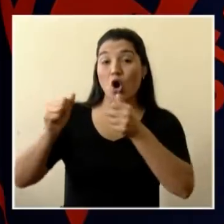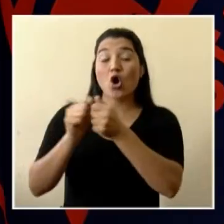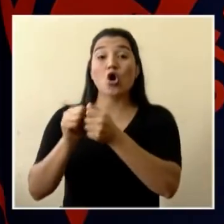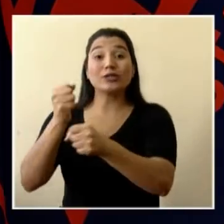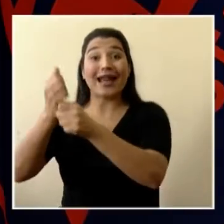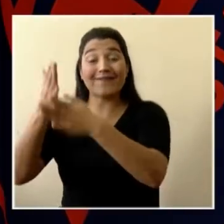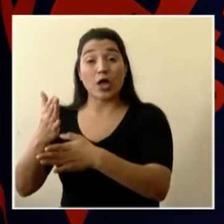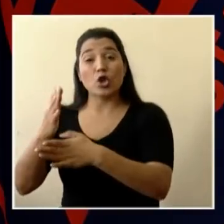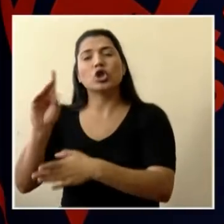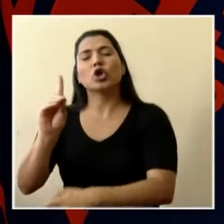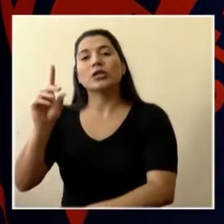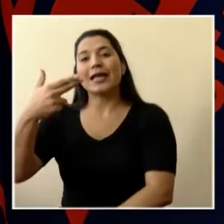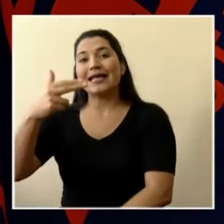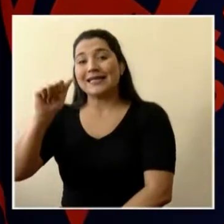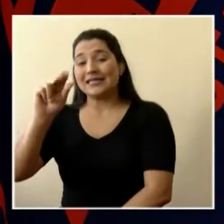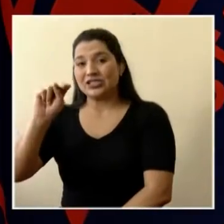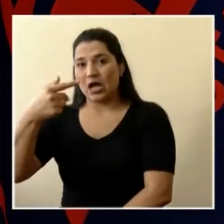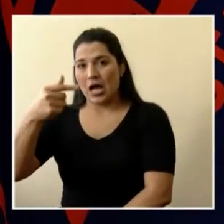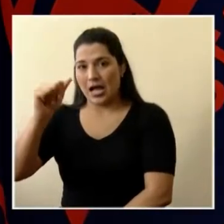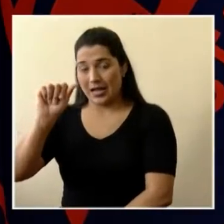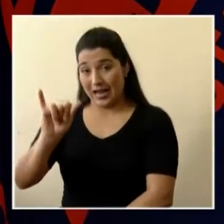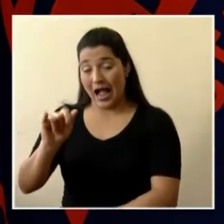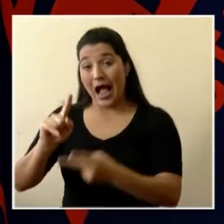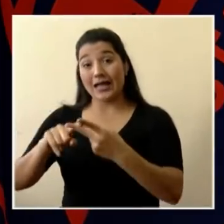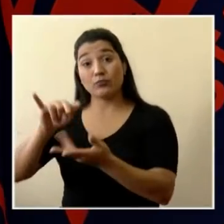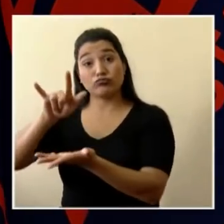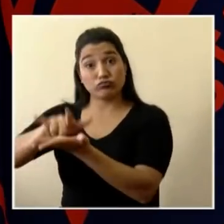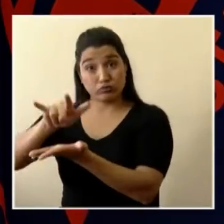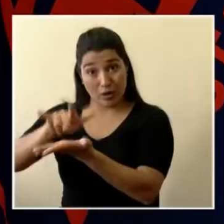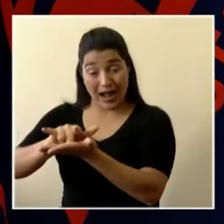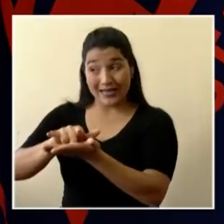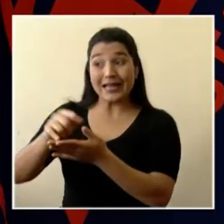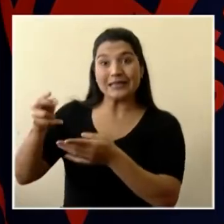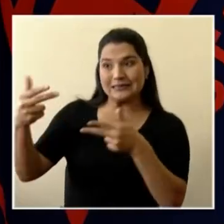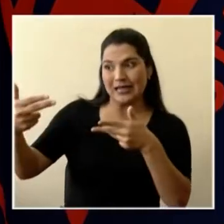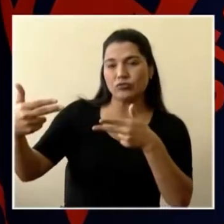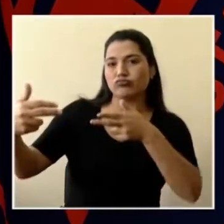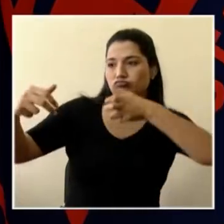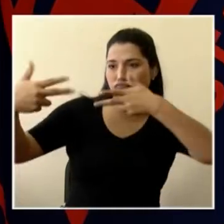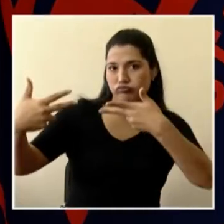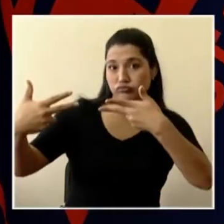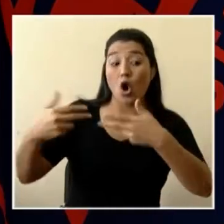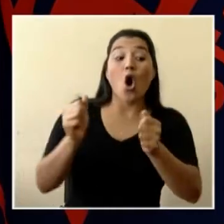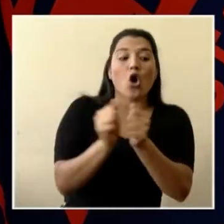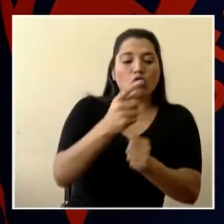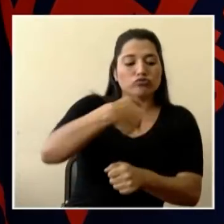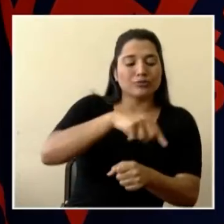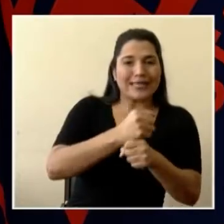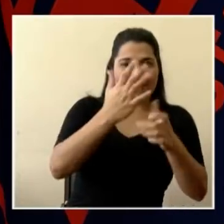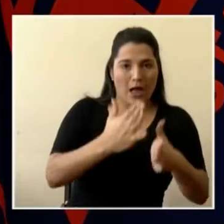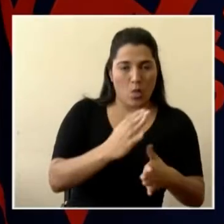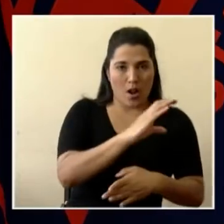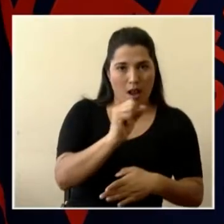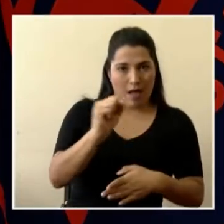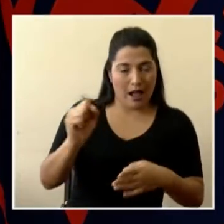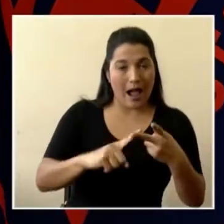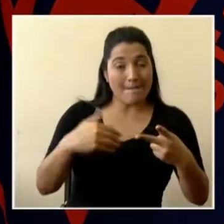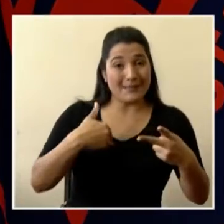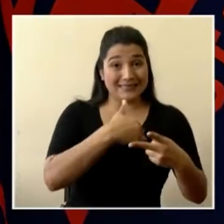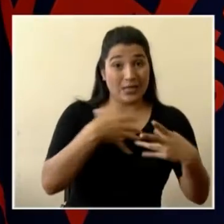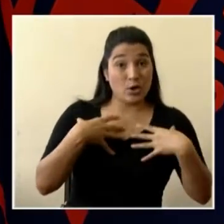que manejó la emergencia en Shanghái y la emergencia en Wuhan, en conjunto con especialistas de nosotros y especialistas del Ministerio de Salud. También